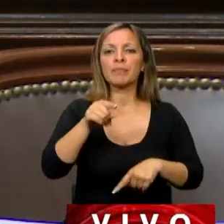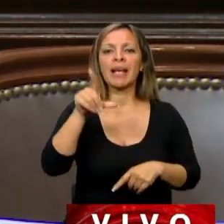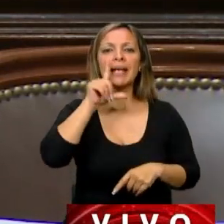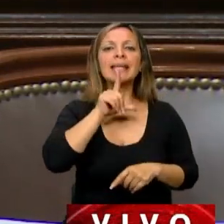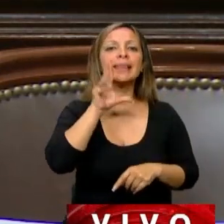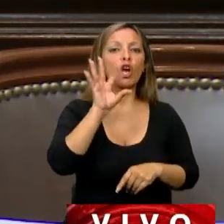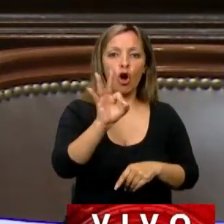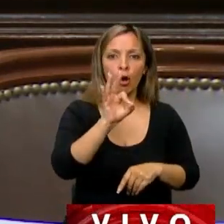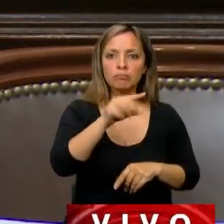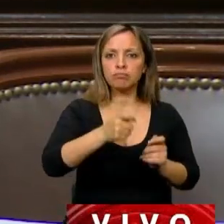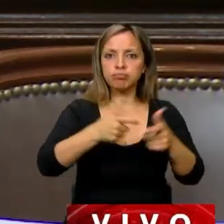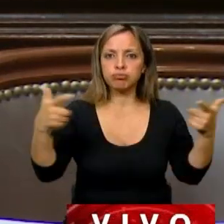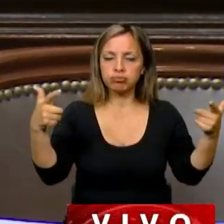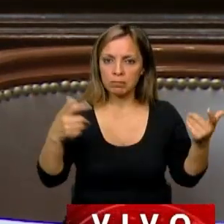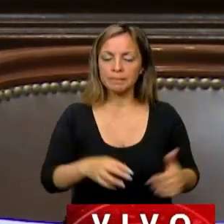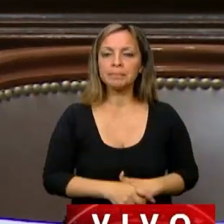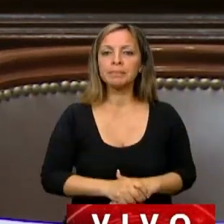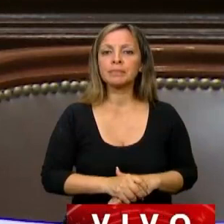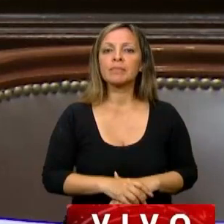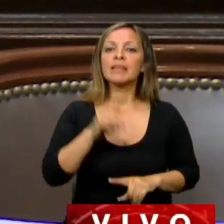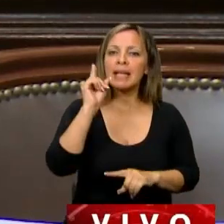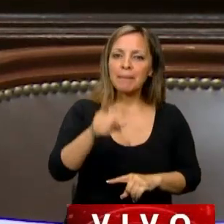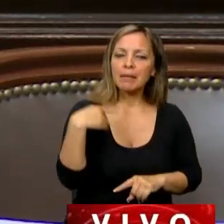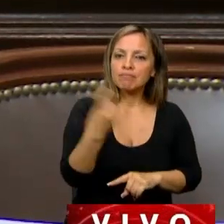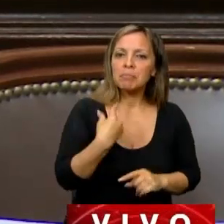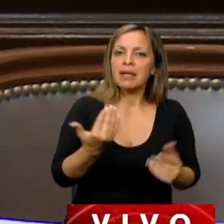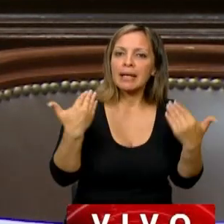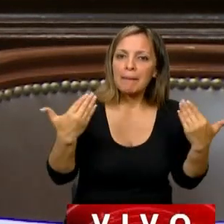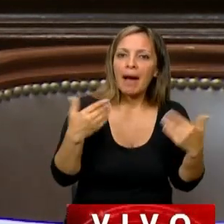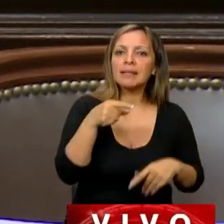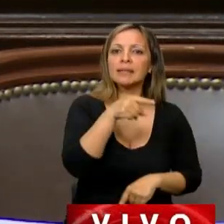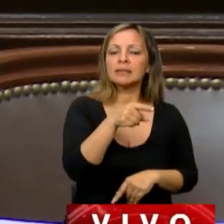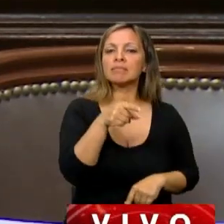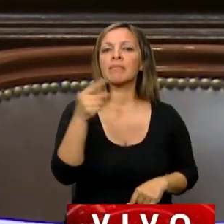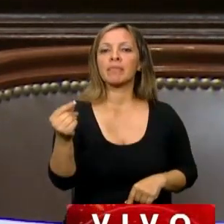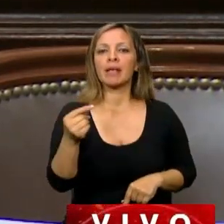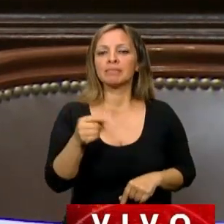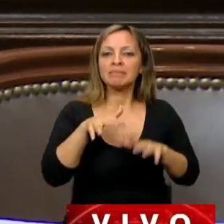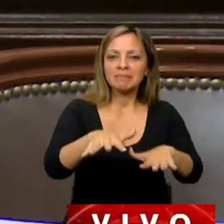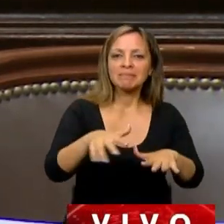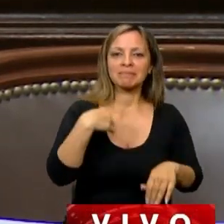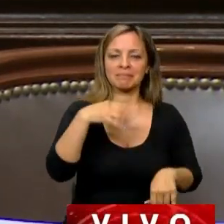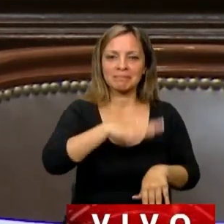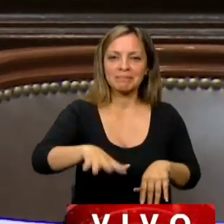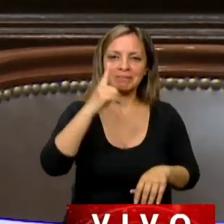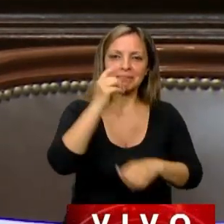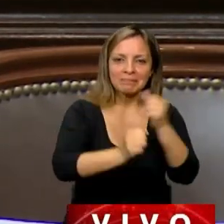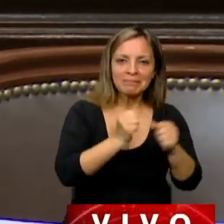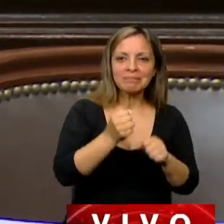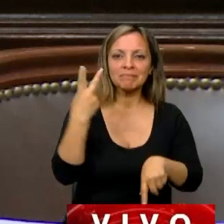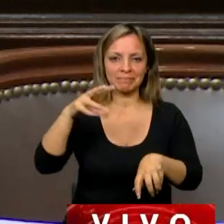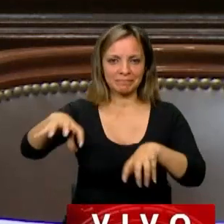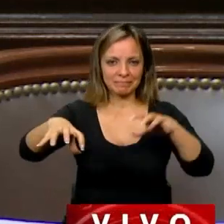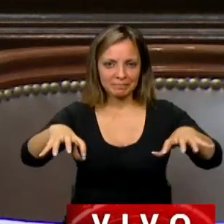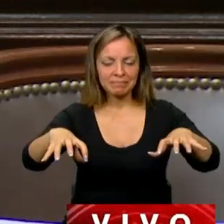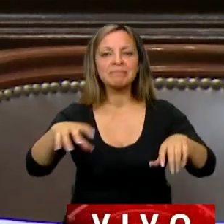litio, haber sido capaces de poder poner en marcha nuestro parque industrial, dos zonas francas,